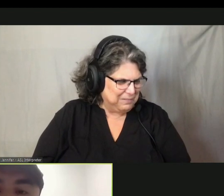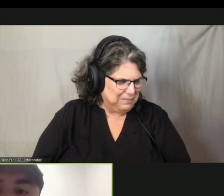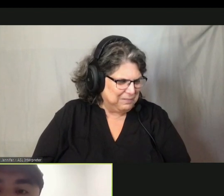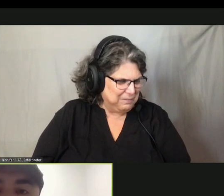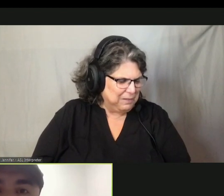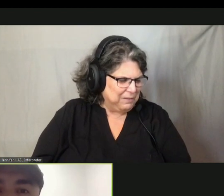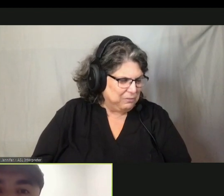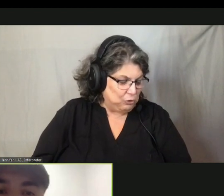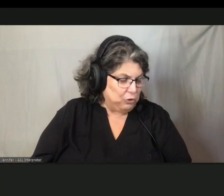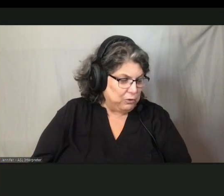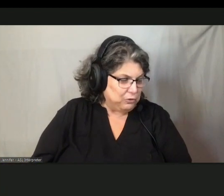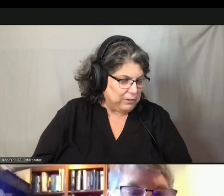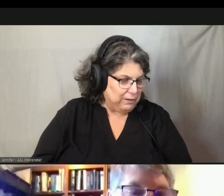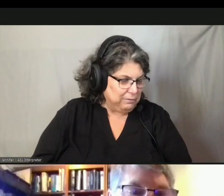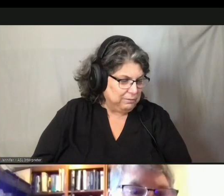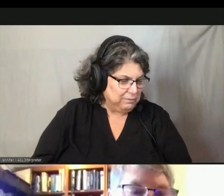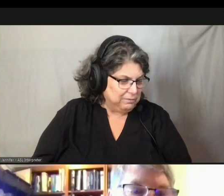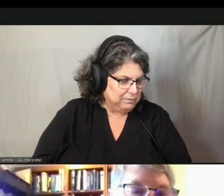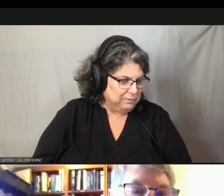Sonoma. Gracias.